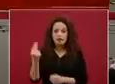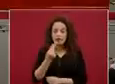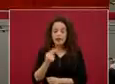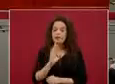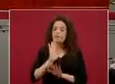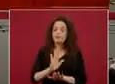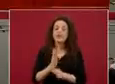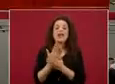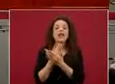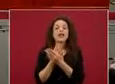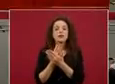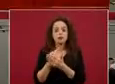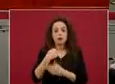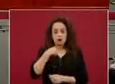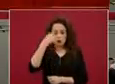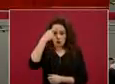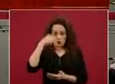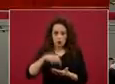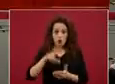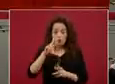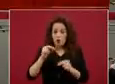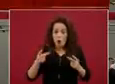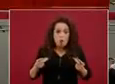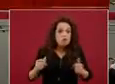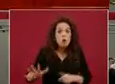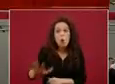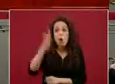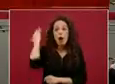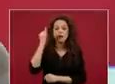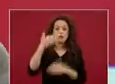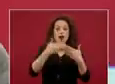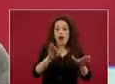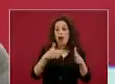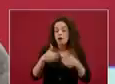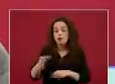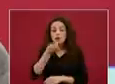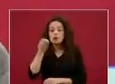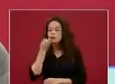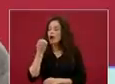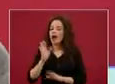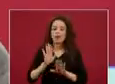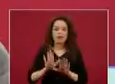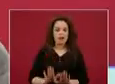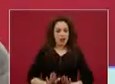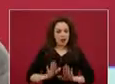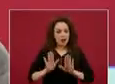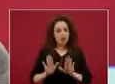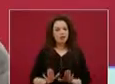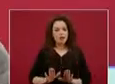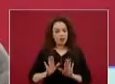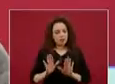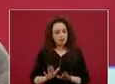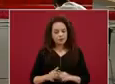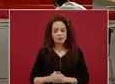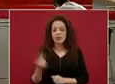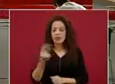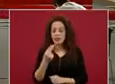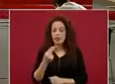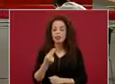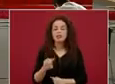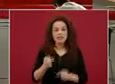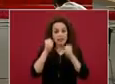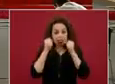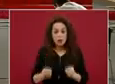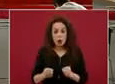esperar, no apresurar la apertura de los recintos escolares y estar seguros que